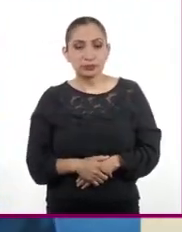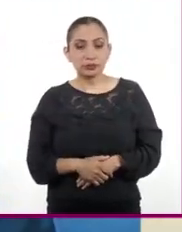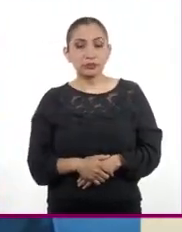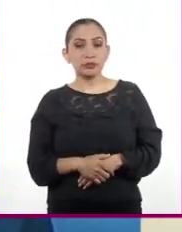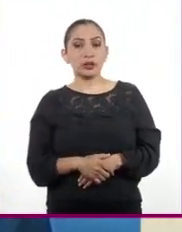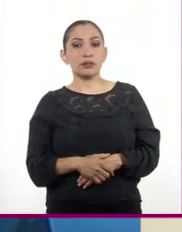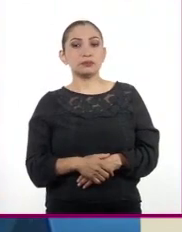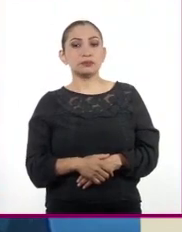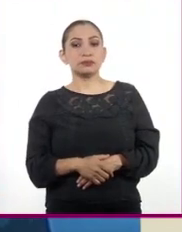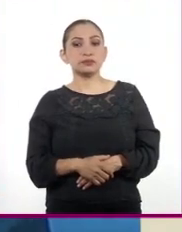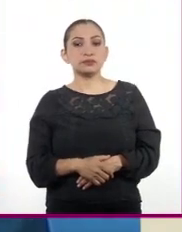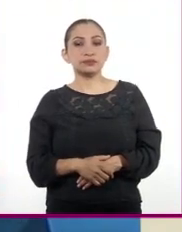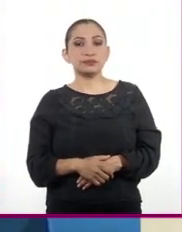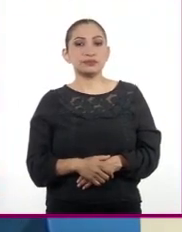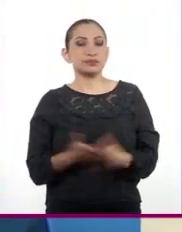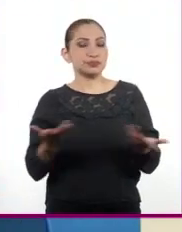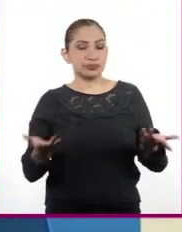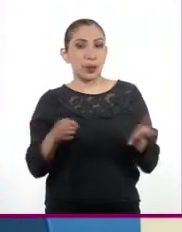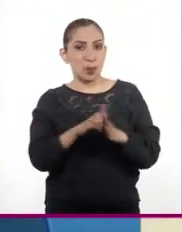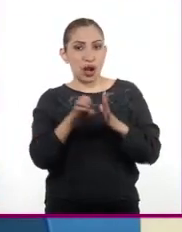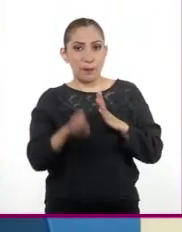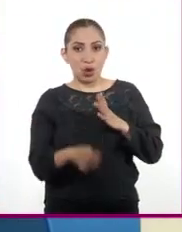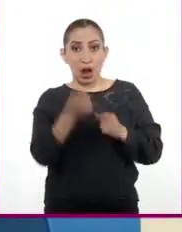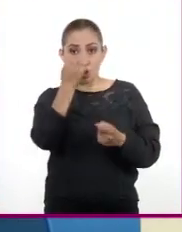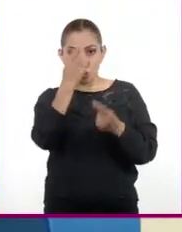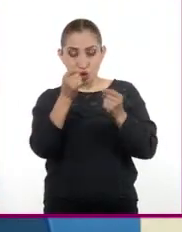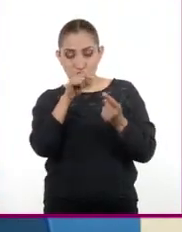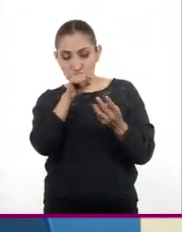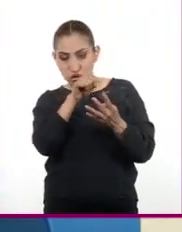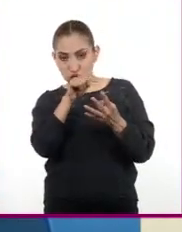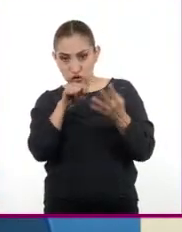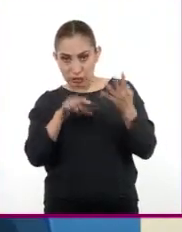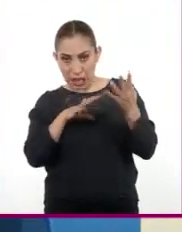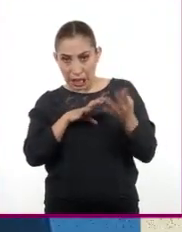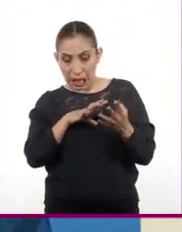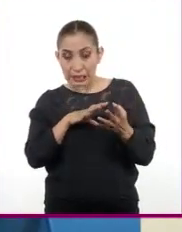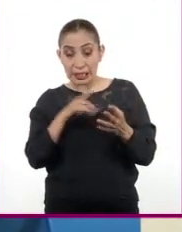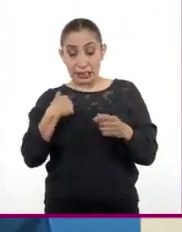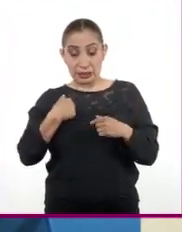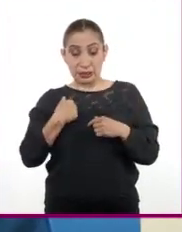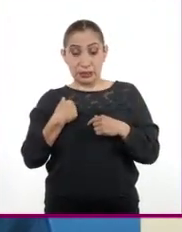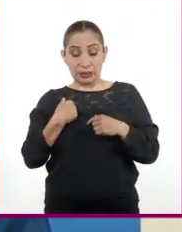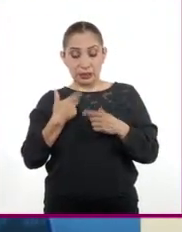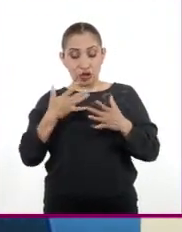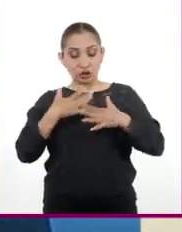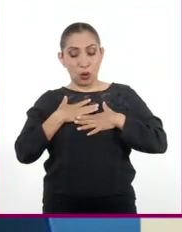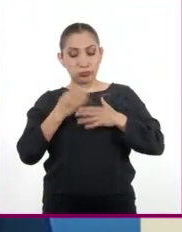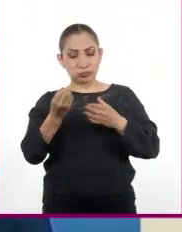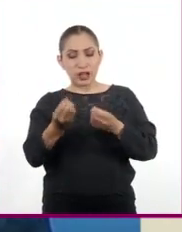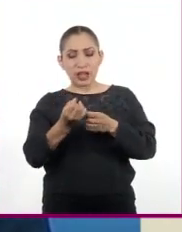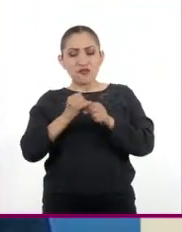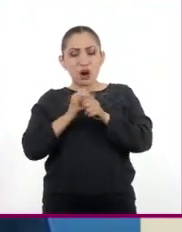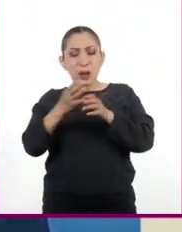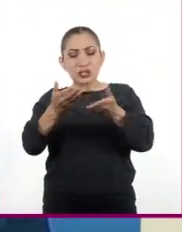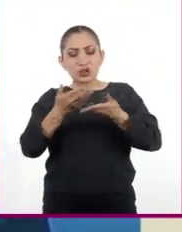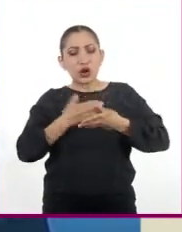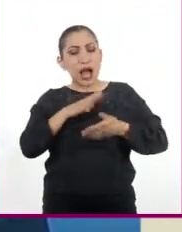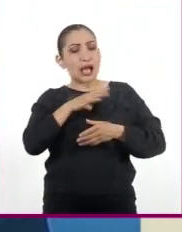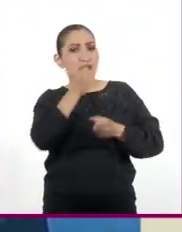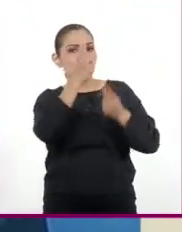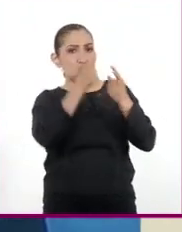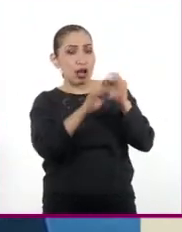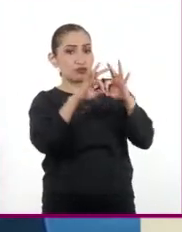opciones. Dentro de esas posibilidades que tiene quien recibe los medios, tendríamos que ver que hay medios